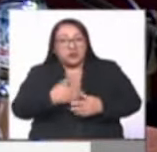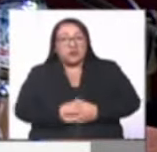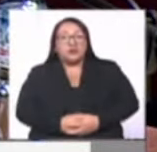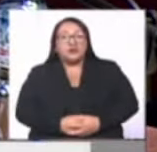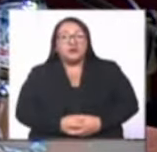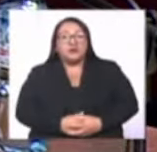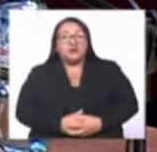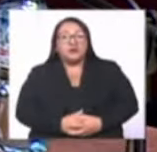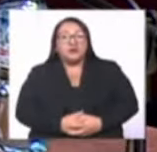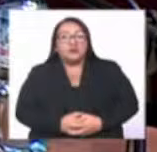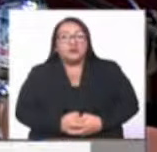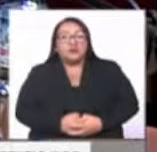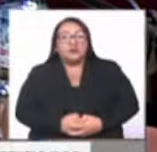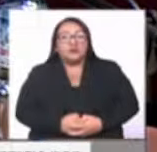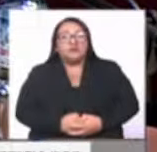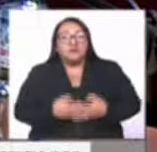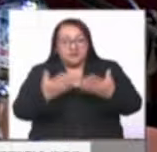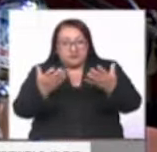presidente